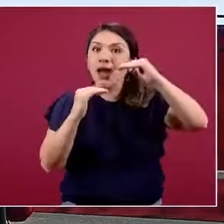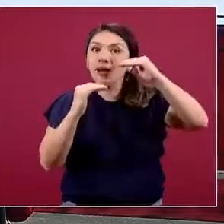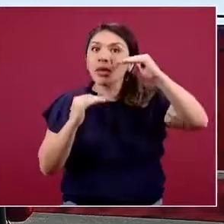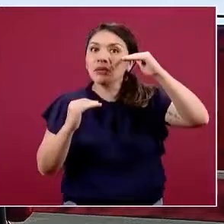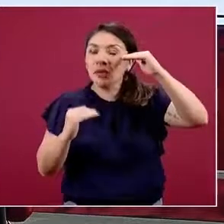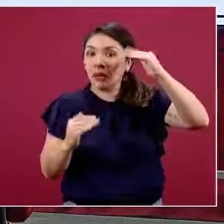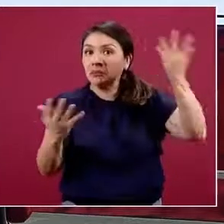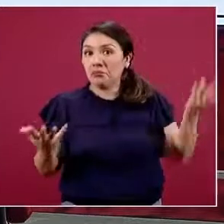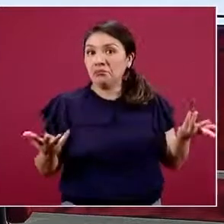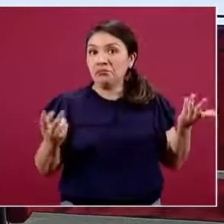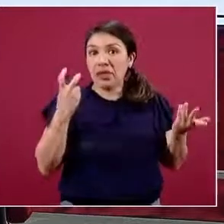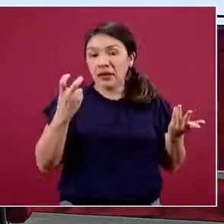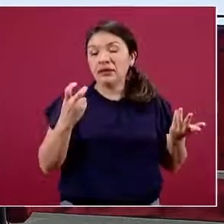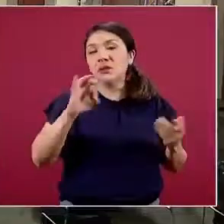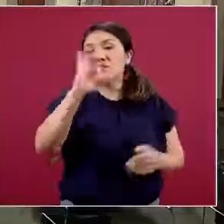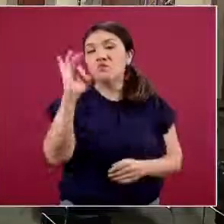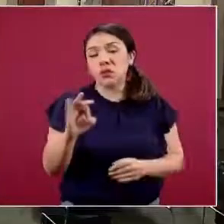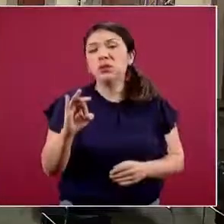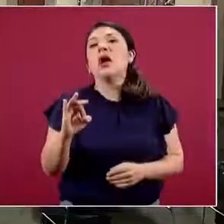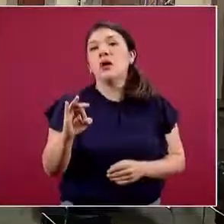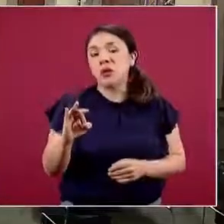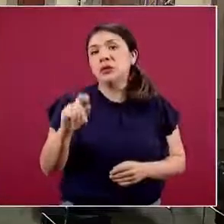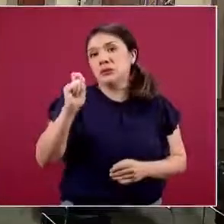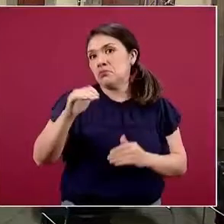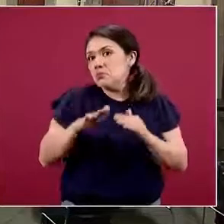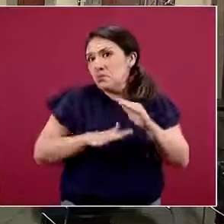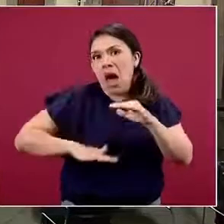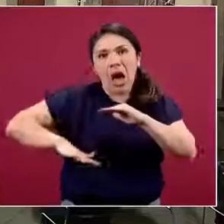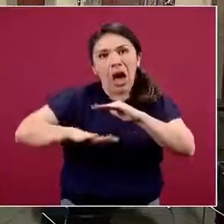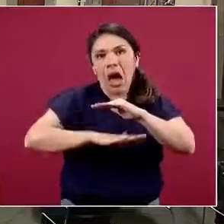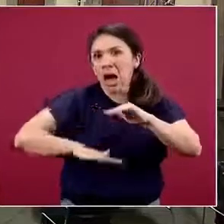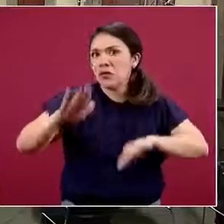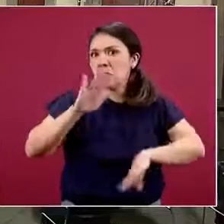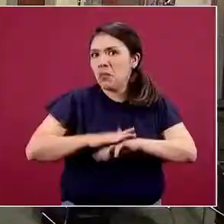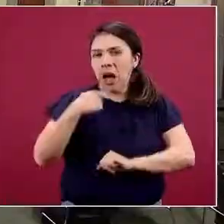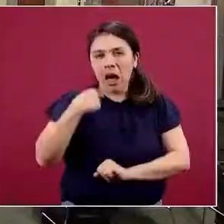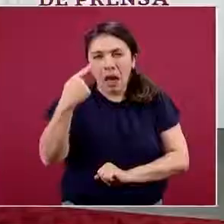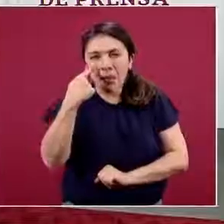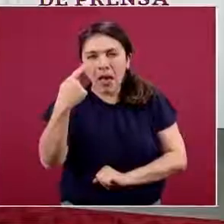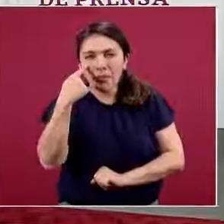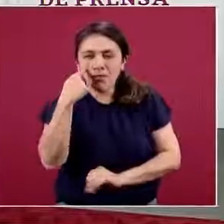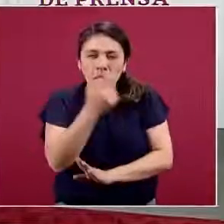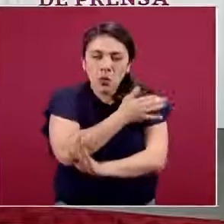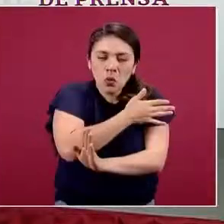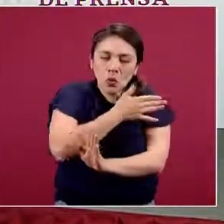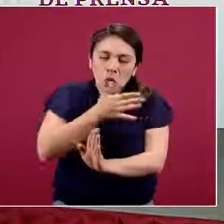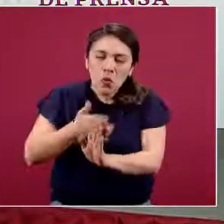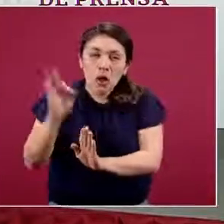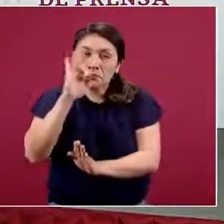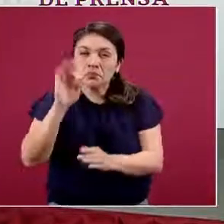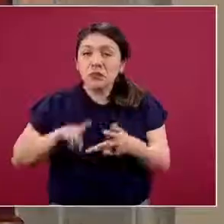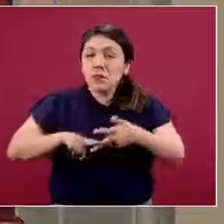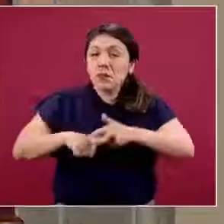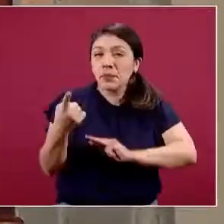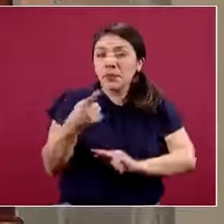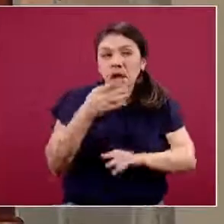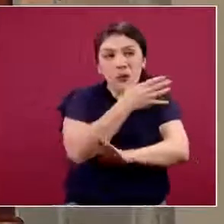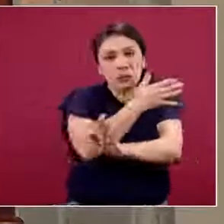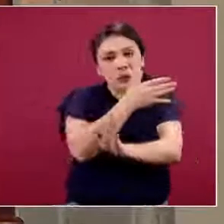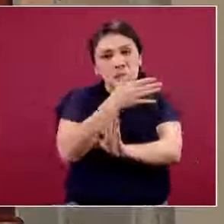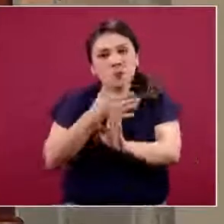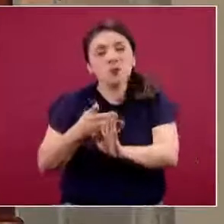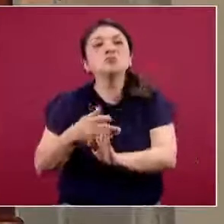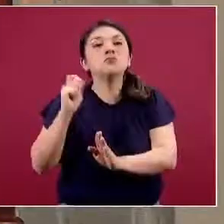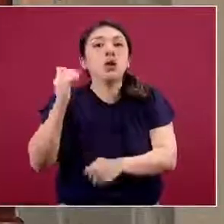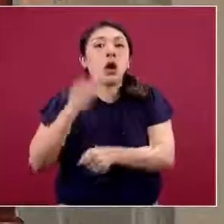descendente y es un porcentaje bastante bajo, o de los más bajos que hemos visto hasta ahorita desde que inició el descenso